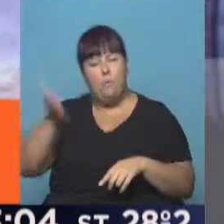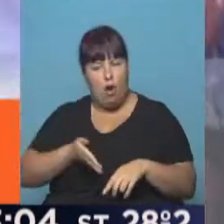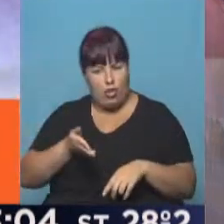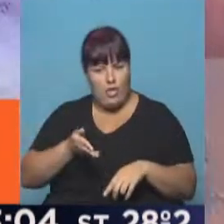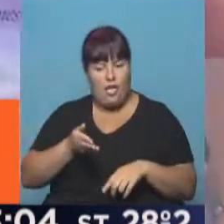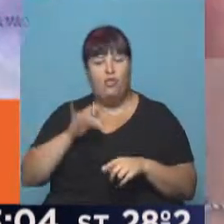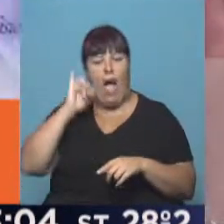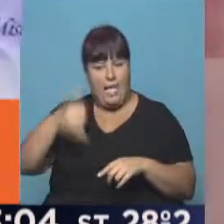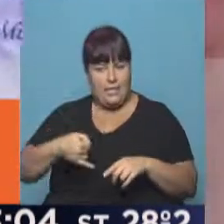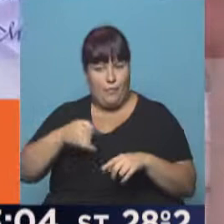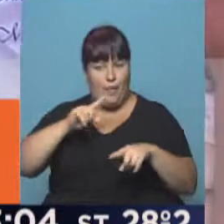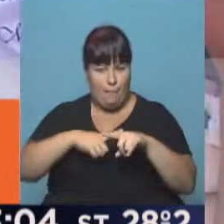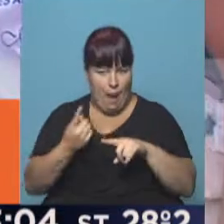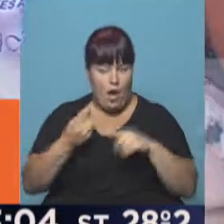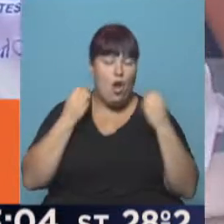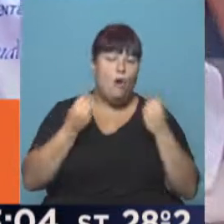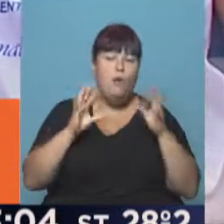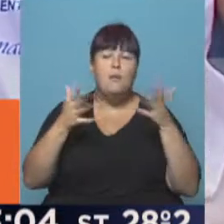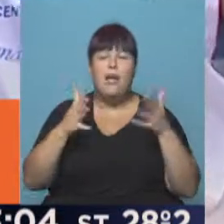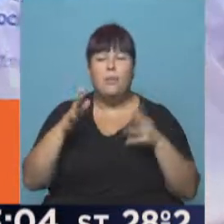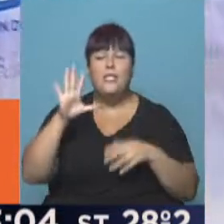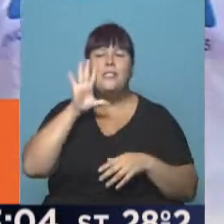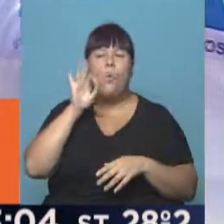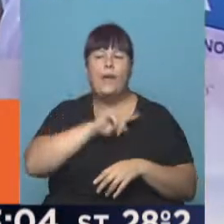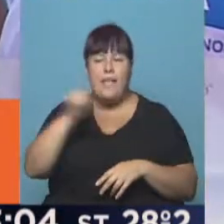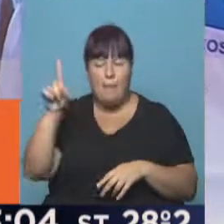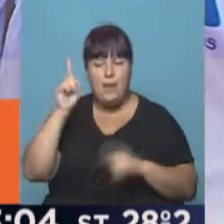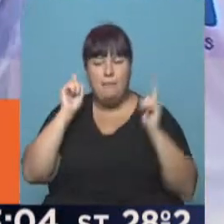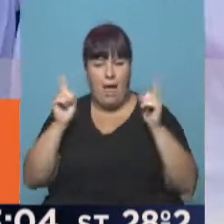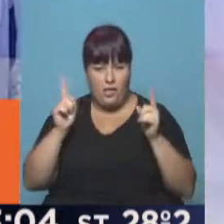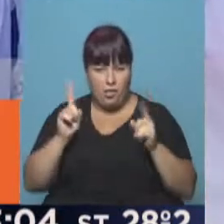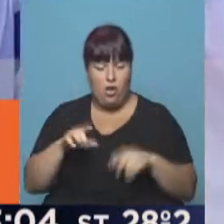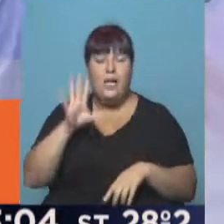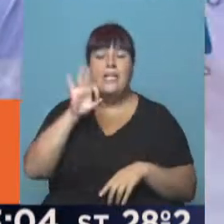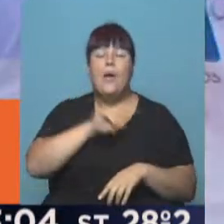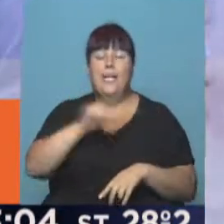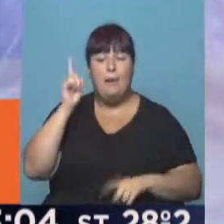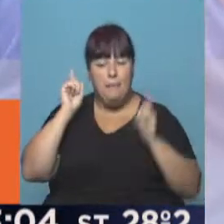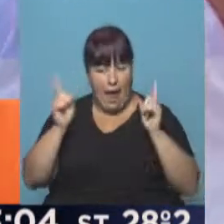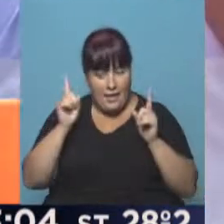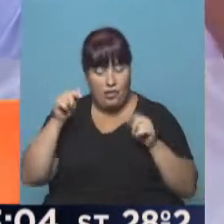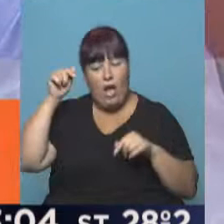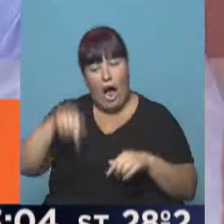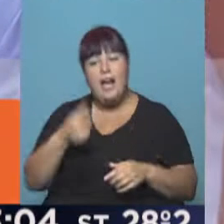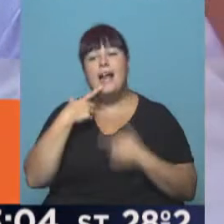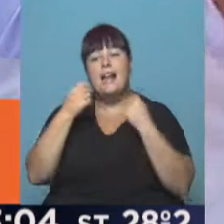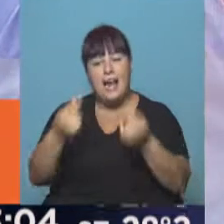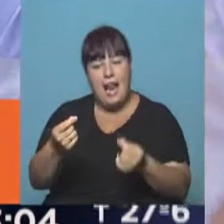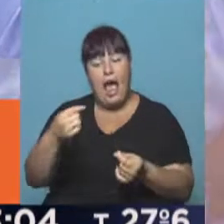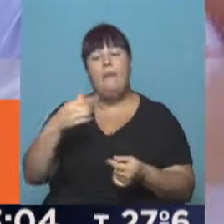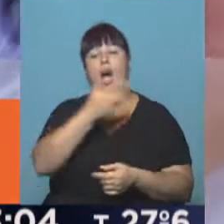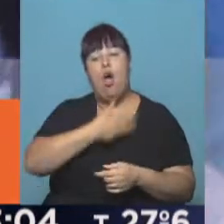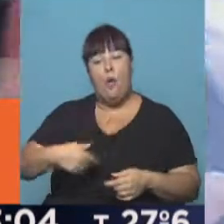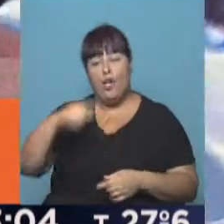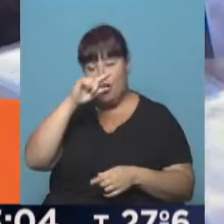70-95% de acatamiento, porque son alrededor de 50.000 docentes, 50.000 maestros que están exigiendo al